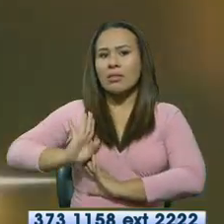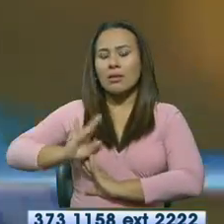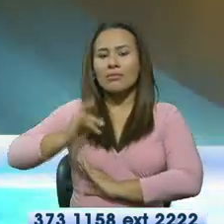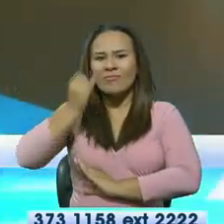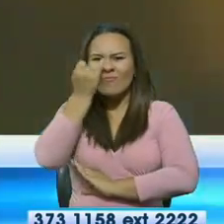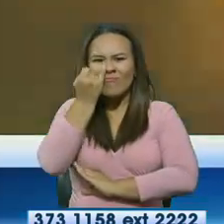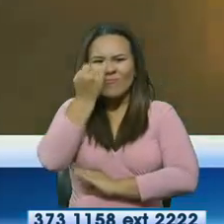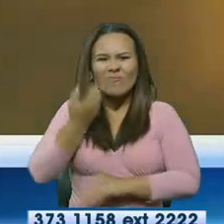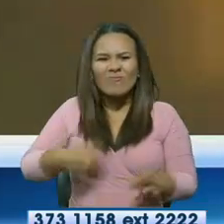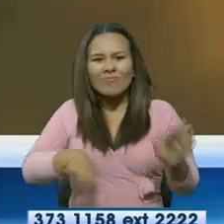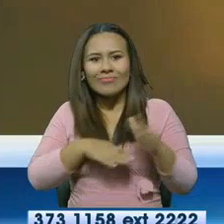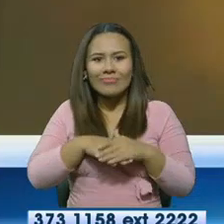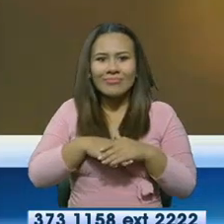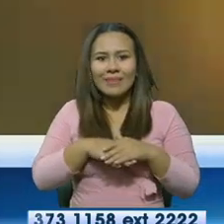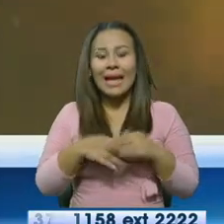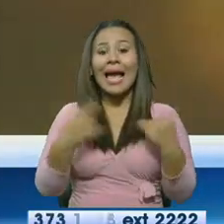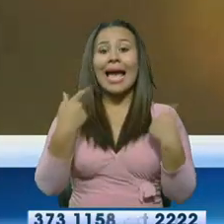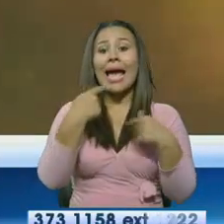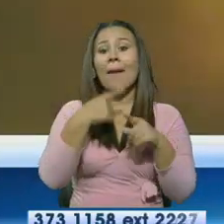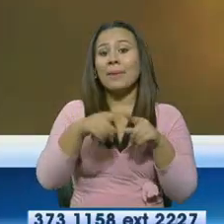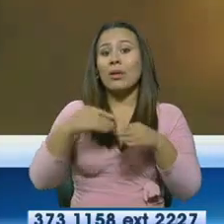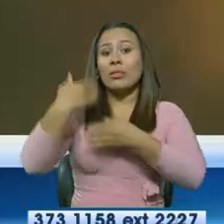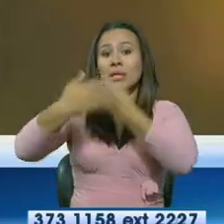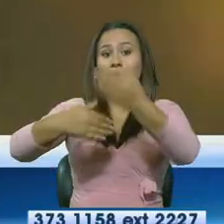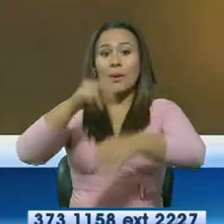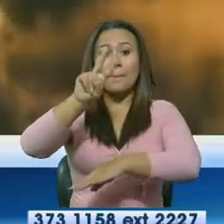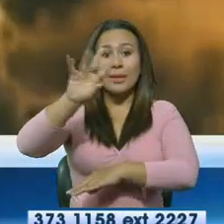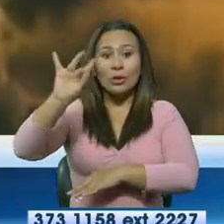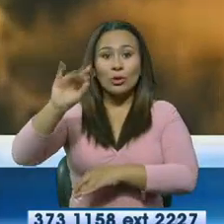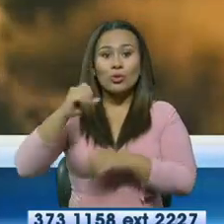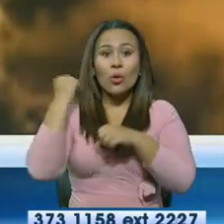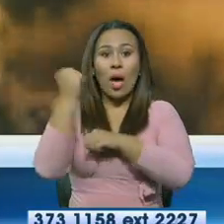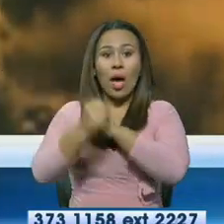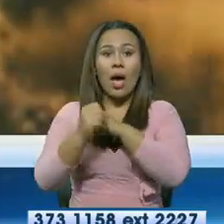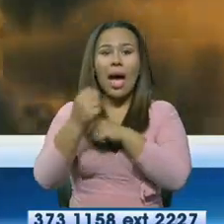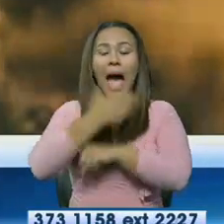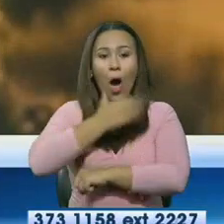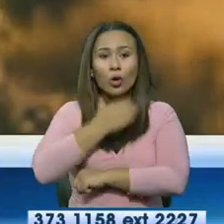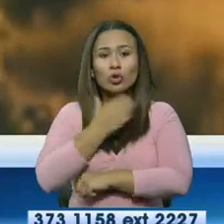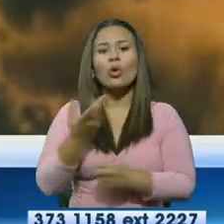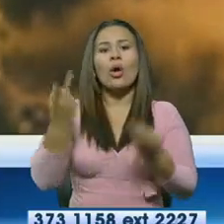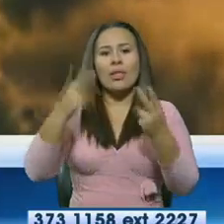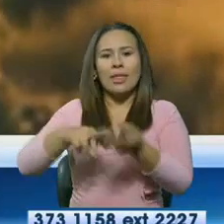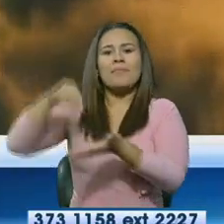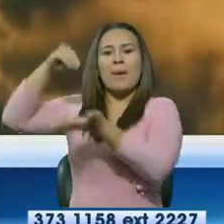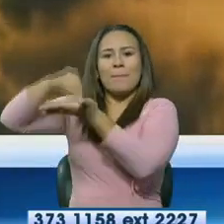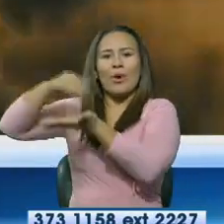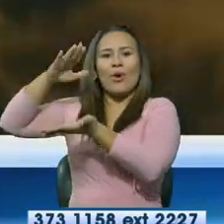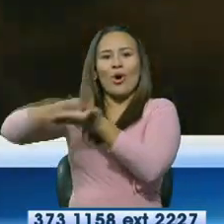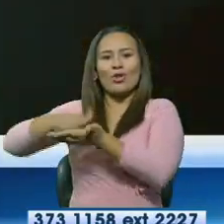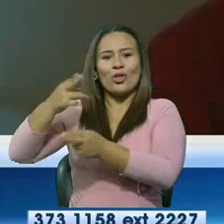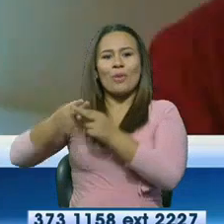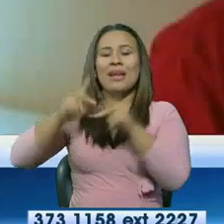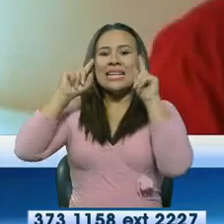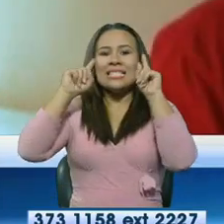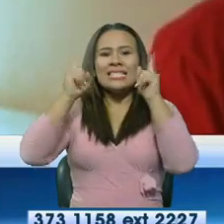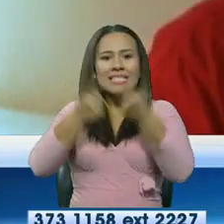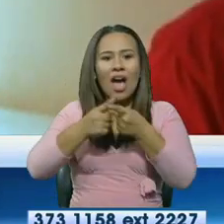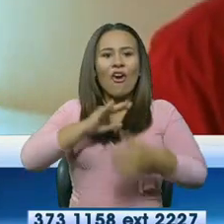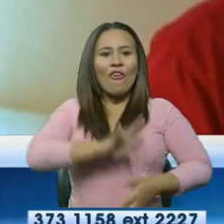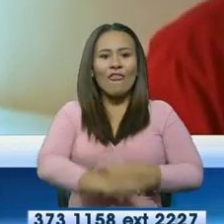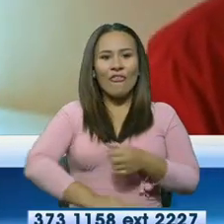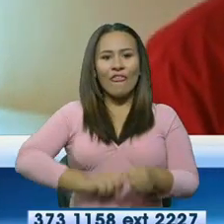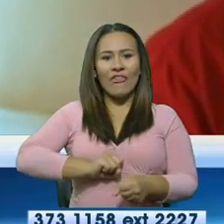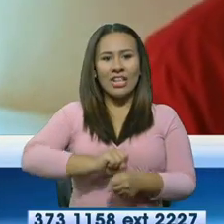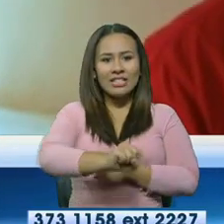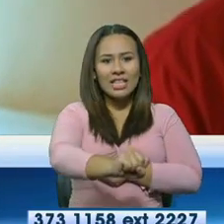después de esto, el 28 de agosto, se funda nuevamente la ciudad con el nombre de San Francisco de Quito. Más adelante este